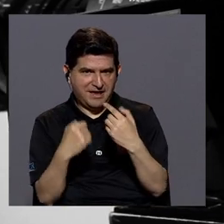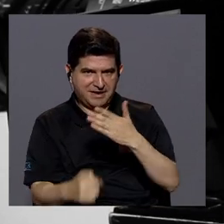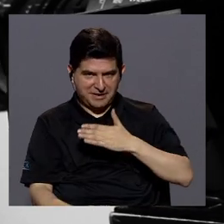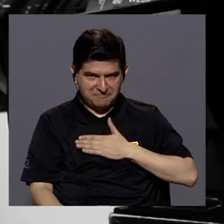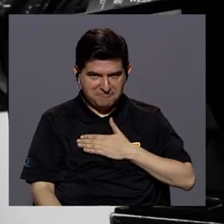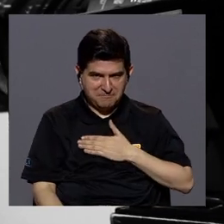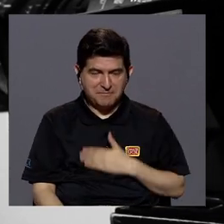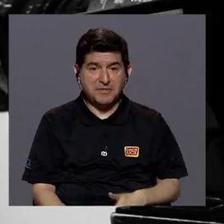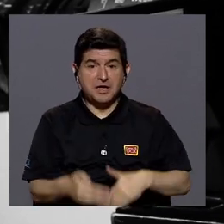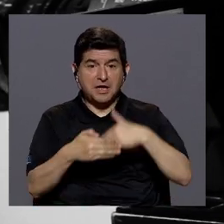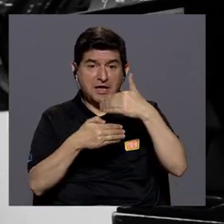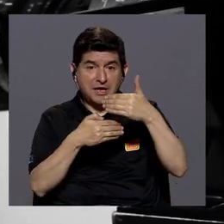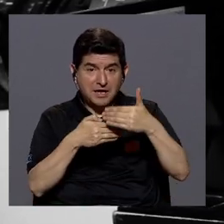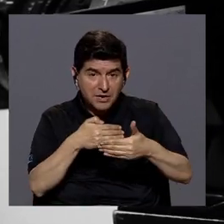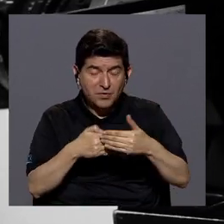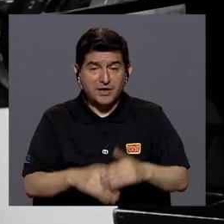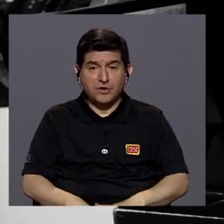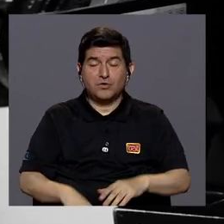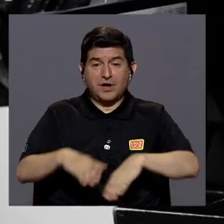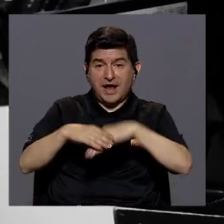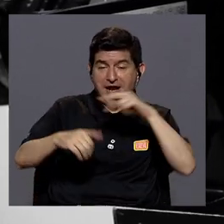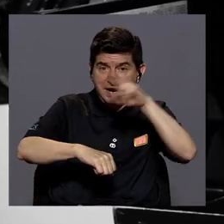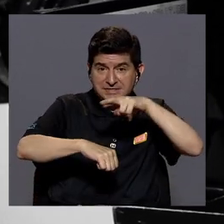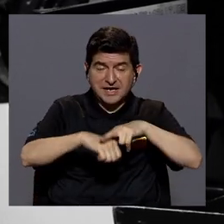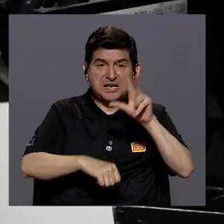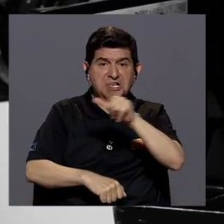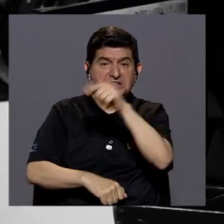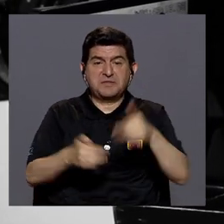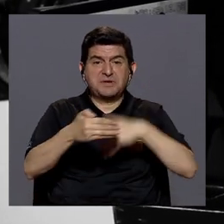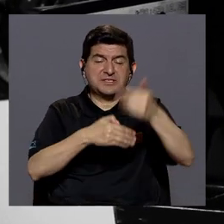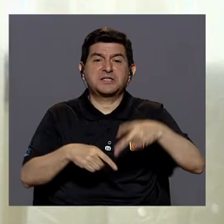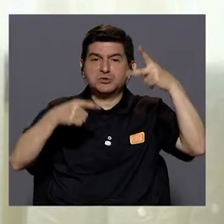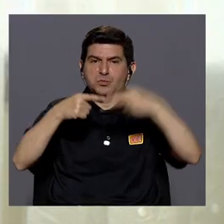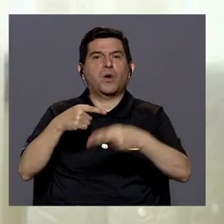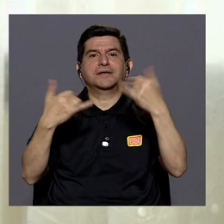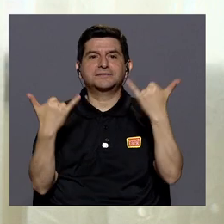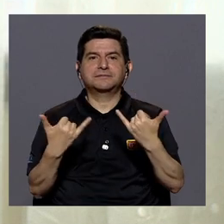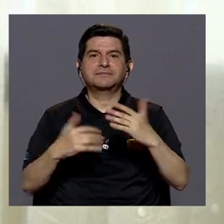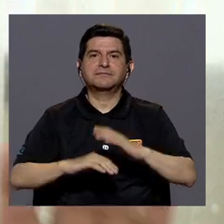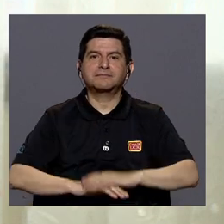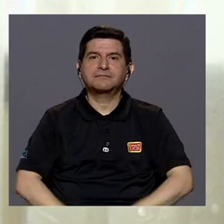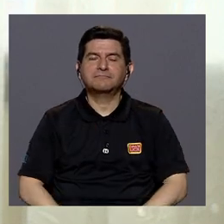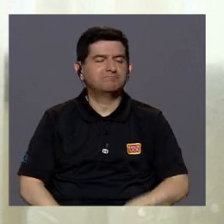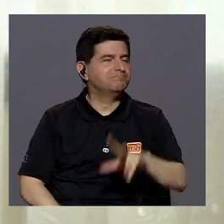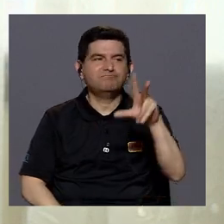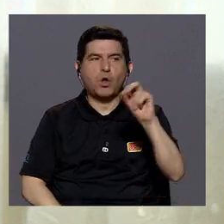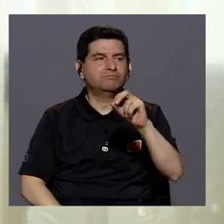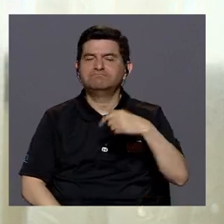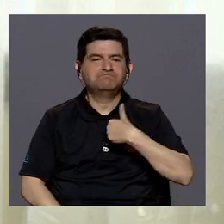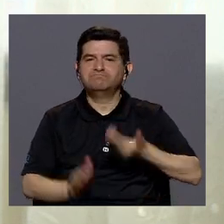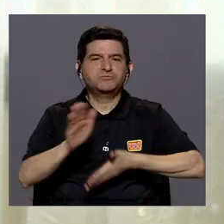me sacan de la República, me traen aquí y a los 3 meses me botan y ya me jodan. Entonces dije, no me voy.